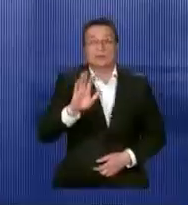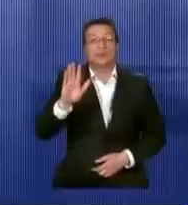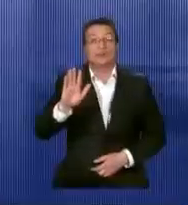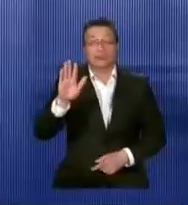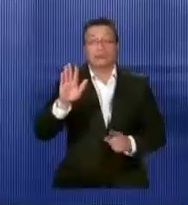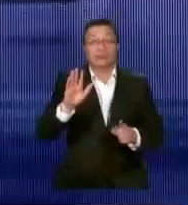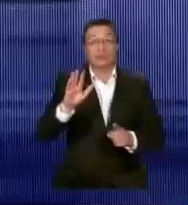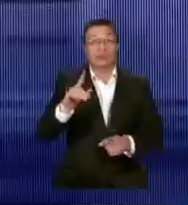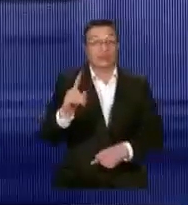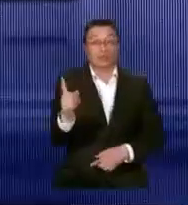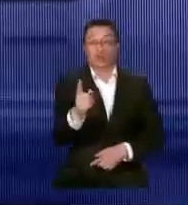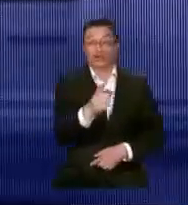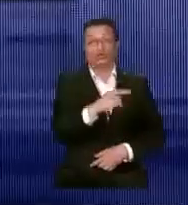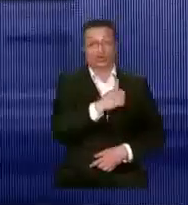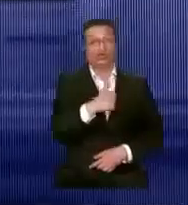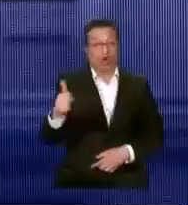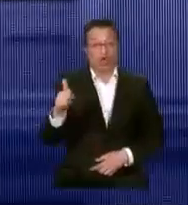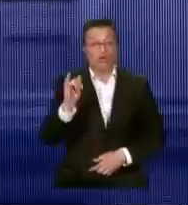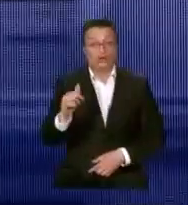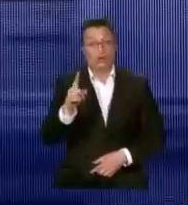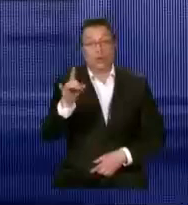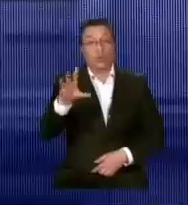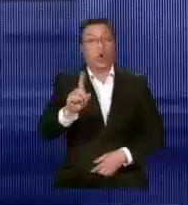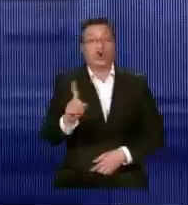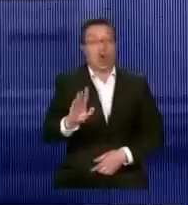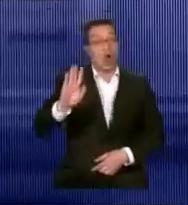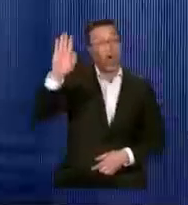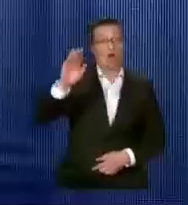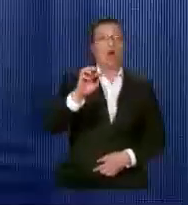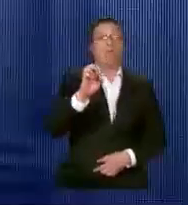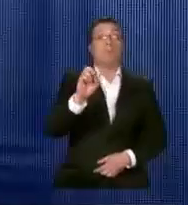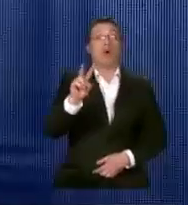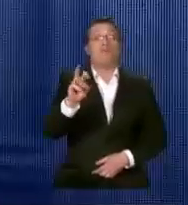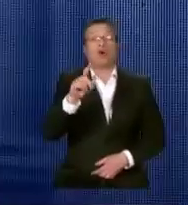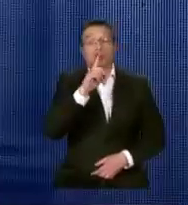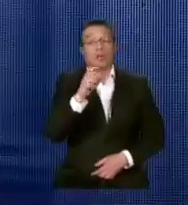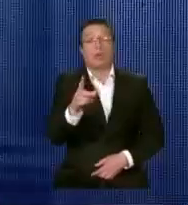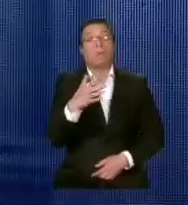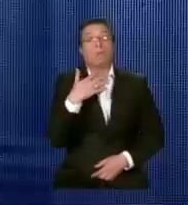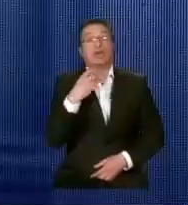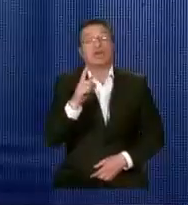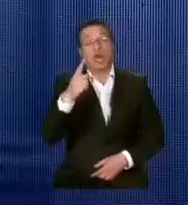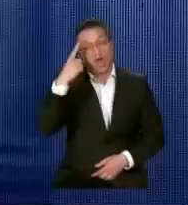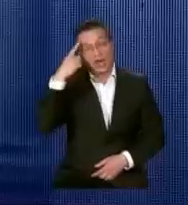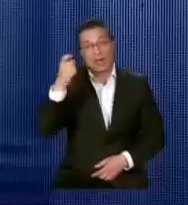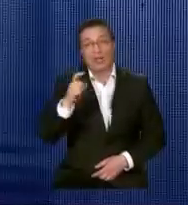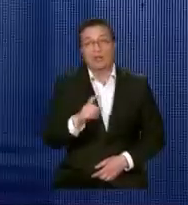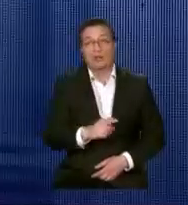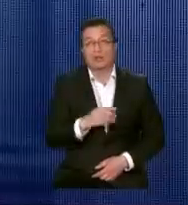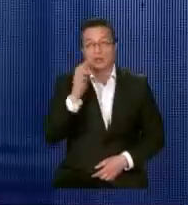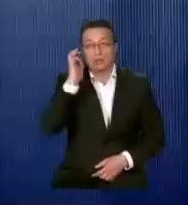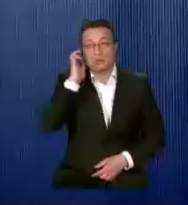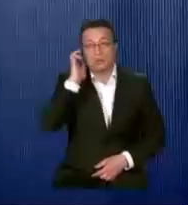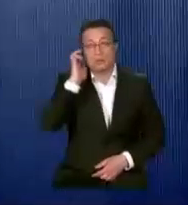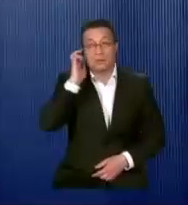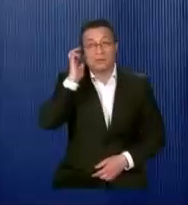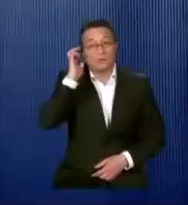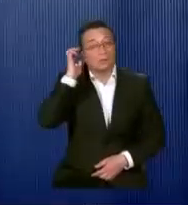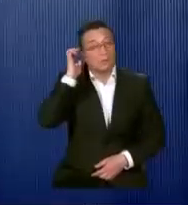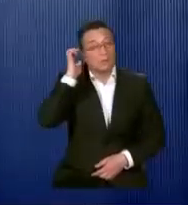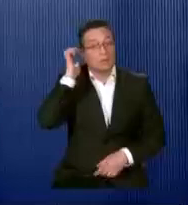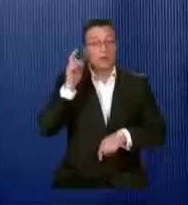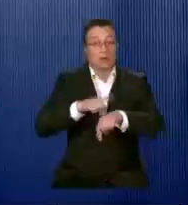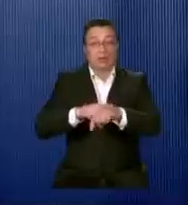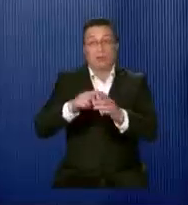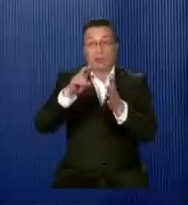La única que no piensa que debiera dar un paso al costado es Yasna Proboste, así que queremos saber por qué. Usted es la única que no cree que el fiscal... Pero no me lo va a descontar de mi tiempo, ¿no es